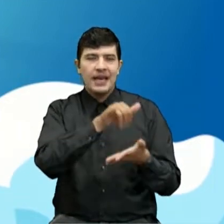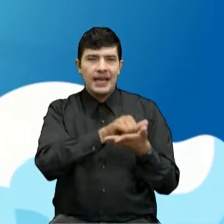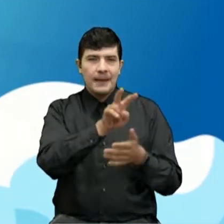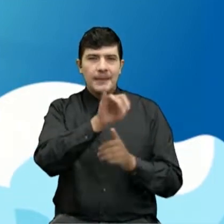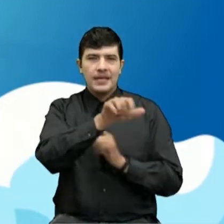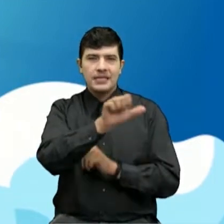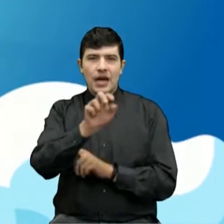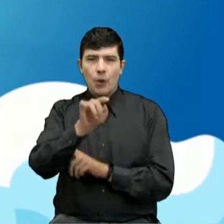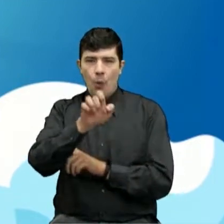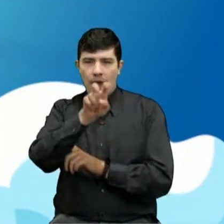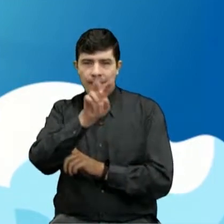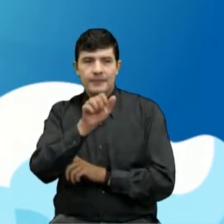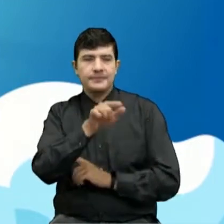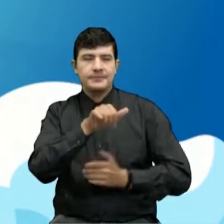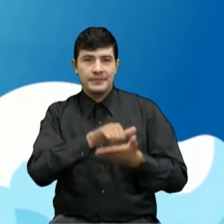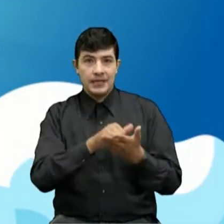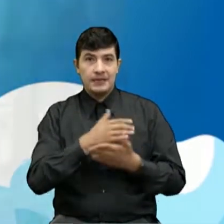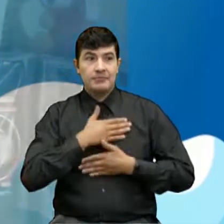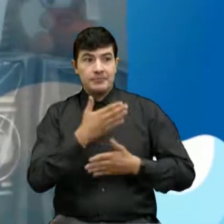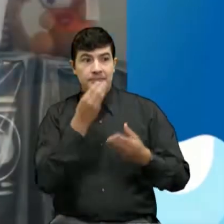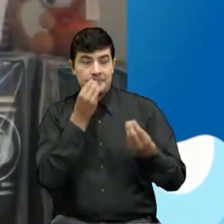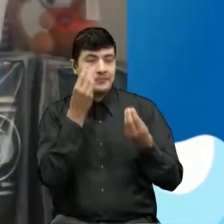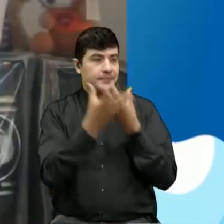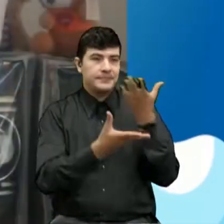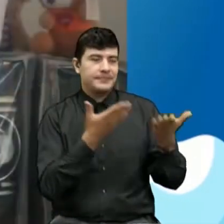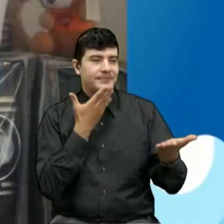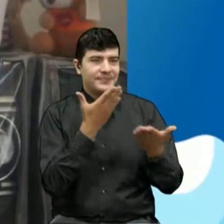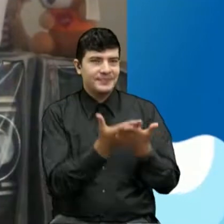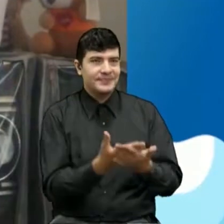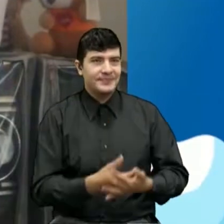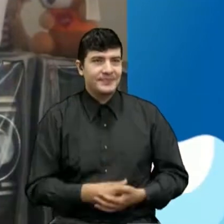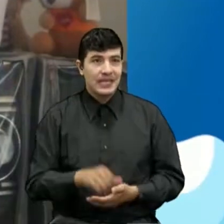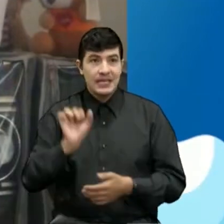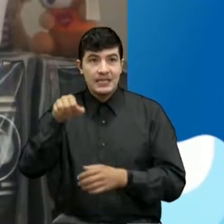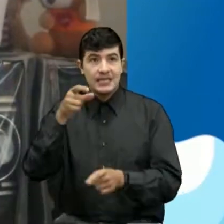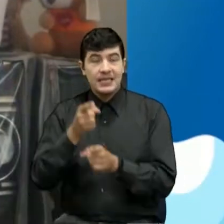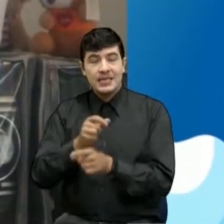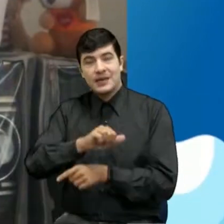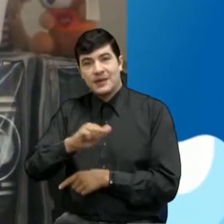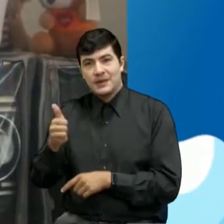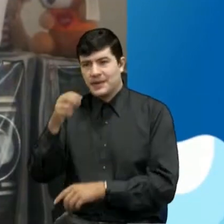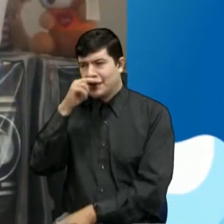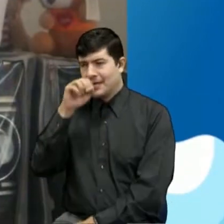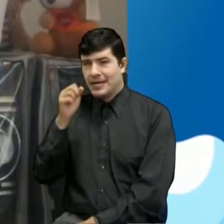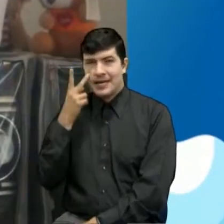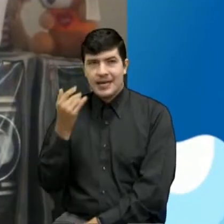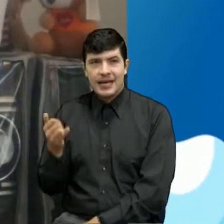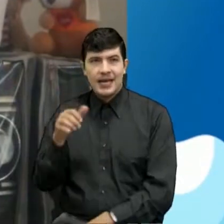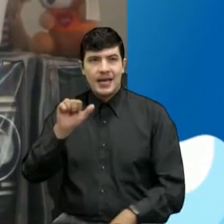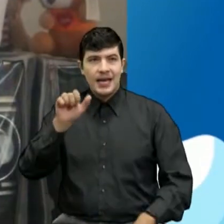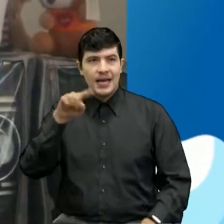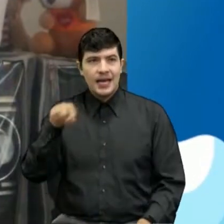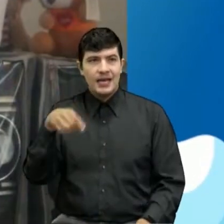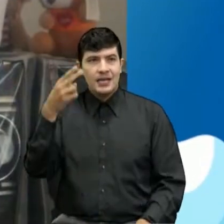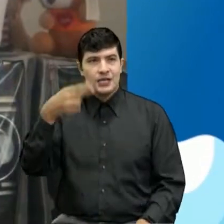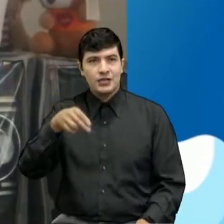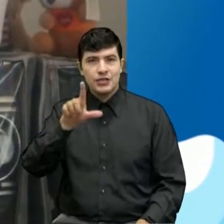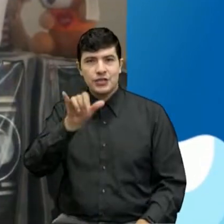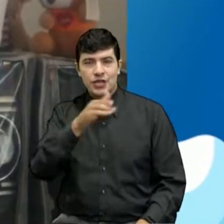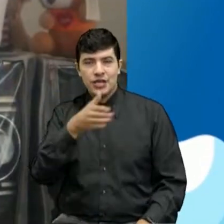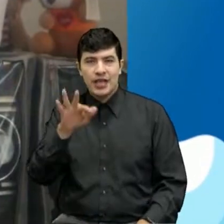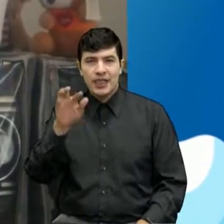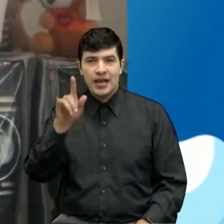para Dana también. Vamos a ver a quién más tenemos por allí. Esta muñeca, Ashley Italiana,